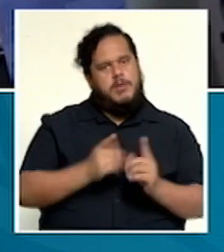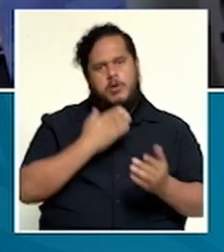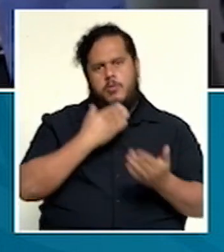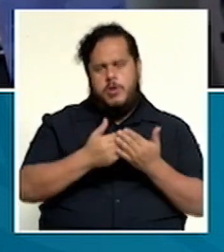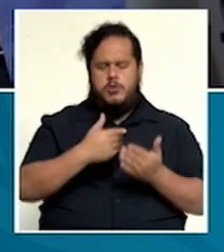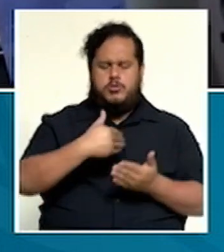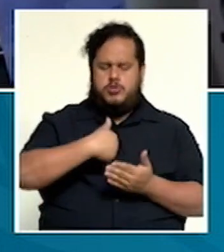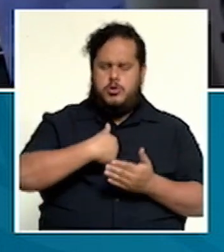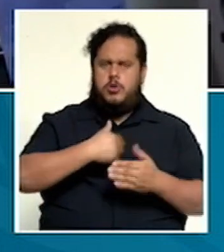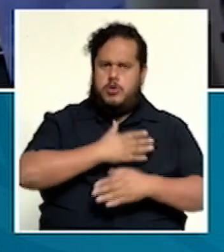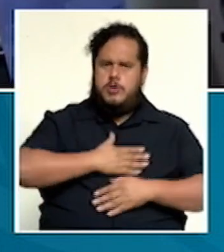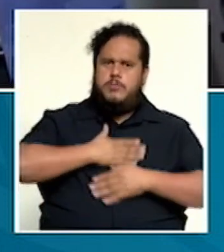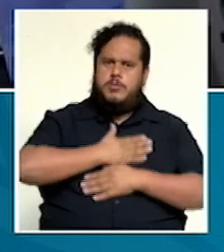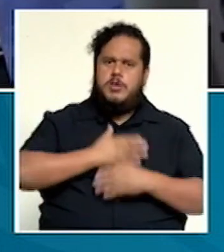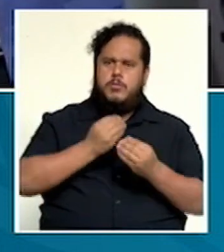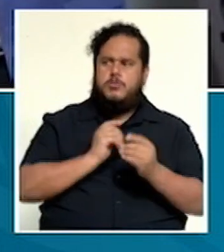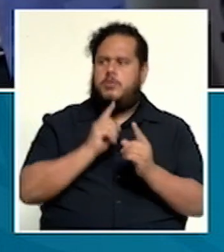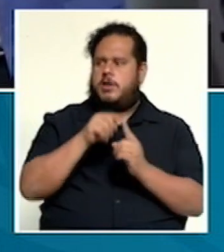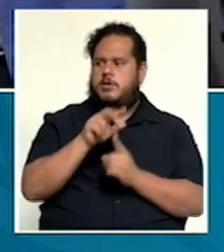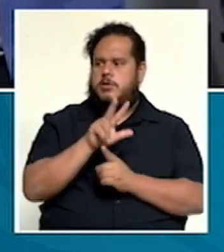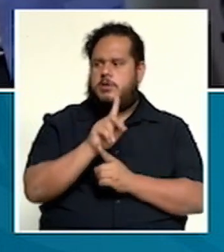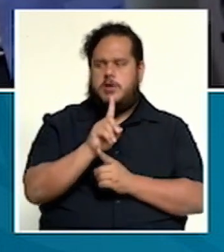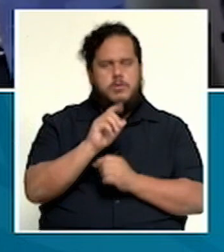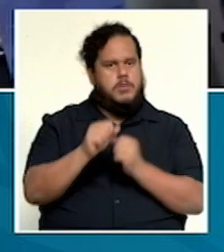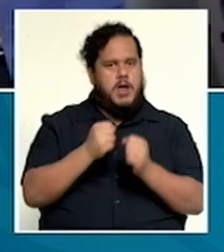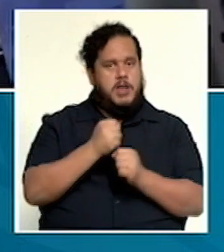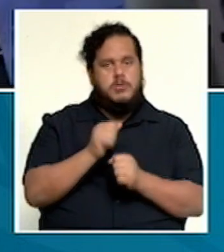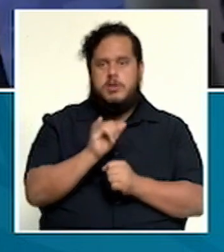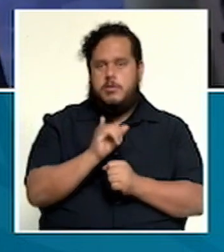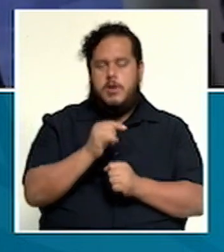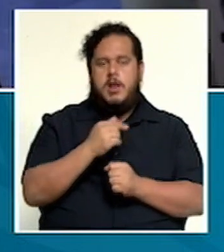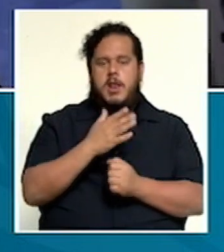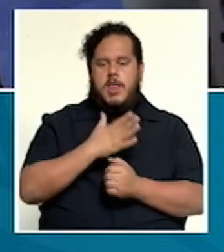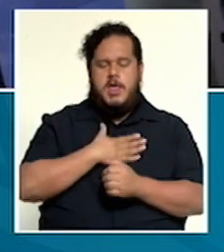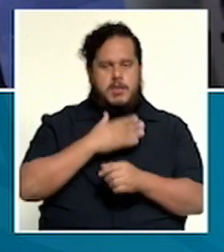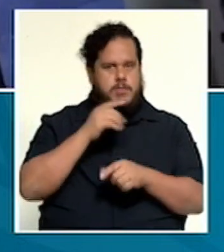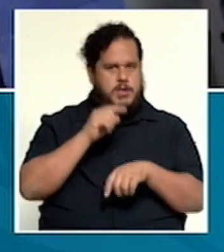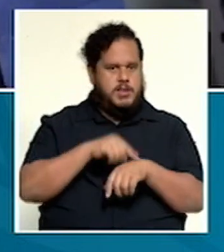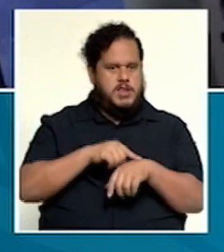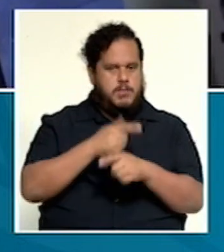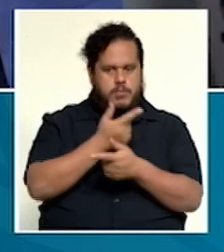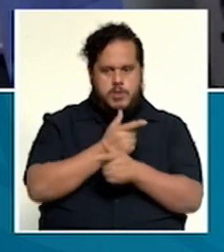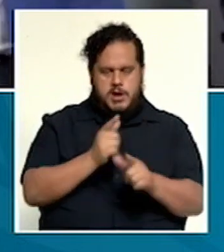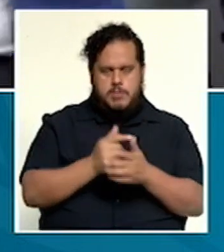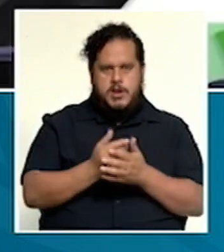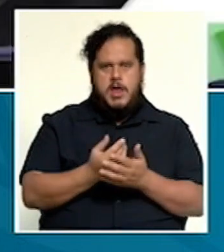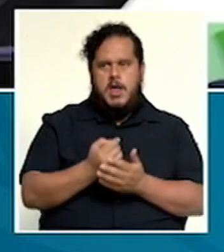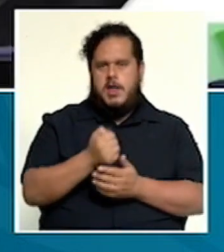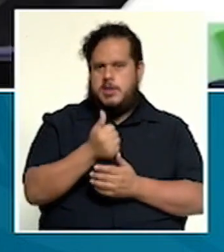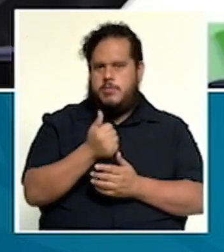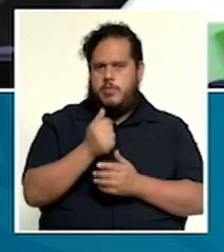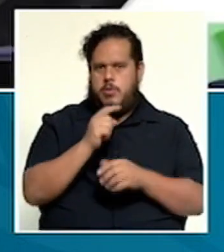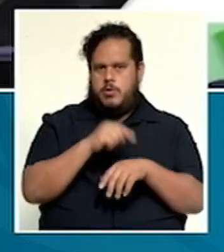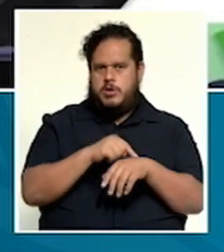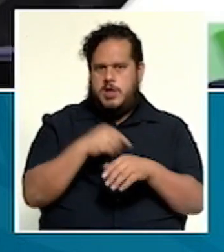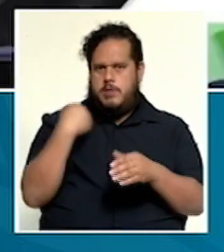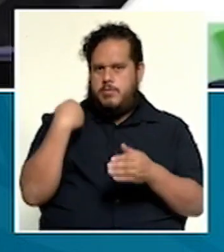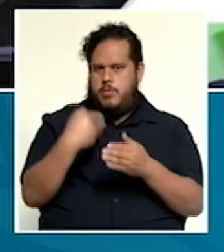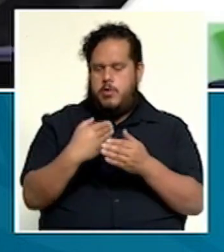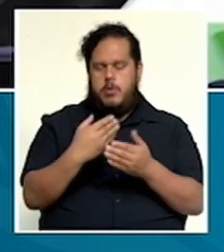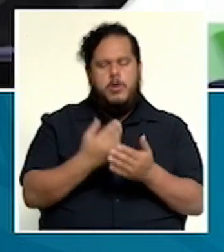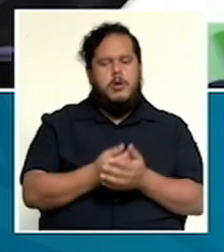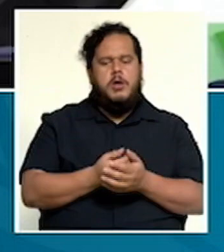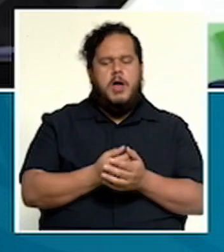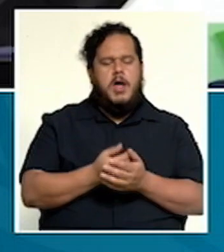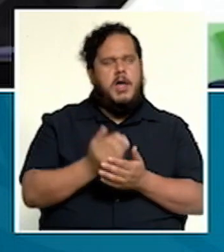disfruté muchísimo hasta los 31 años. También en mi tiempo libre, hace poco tiempo